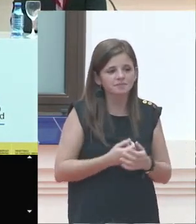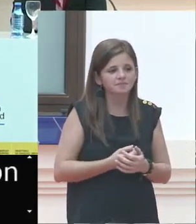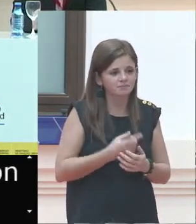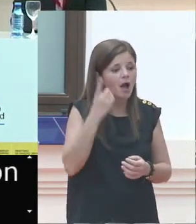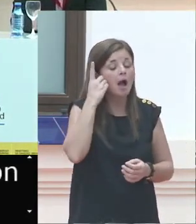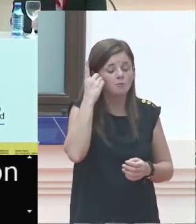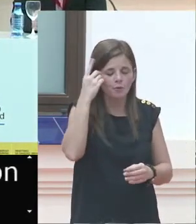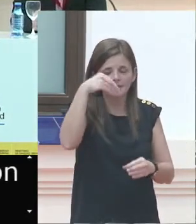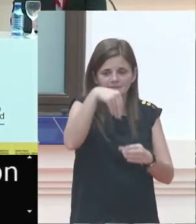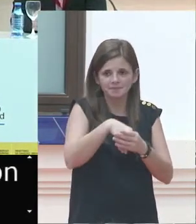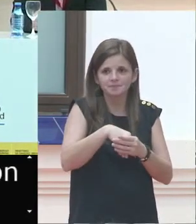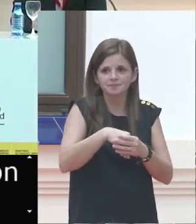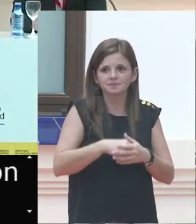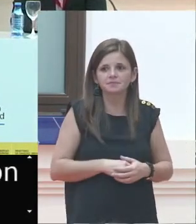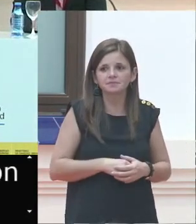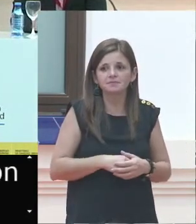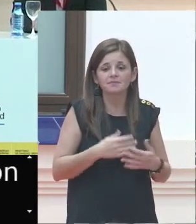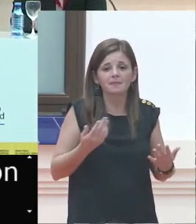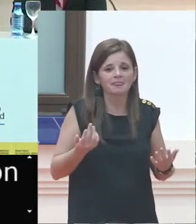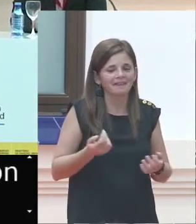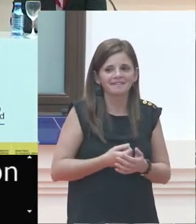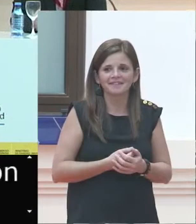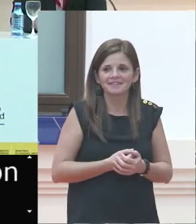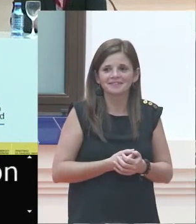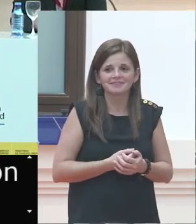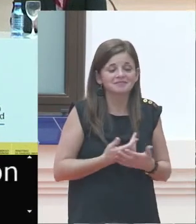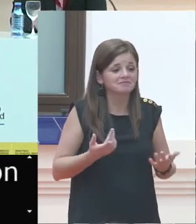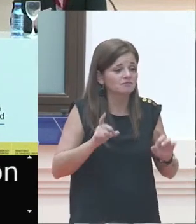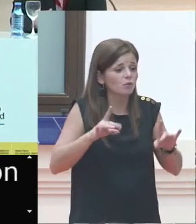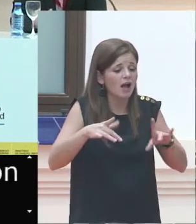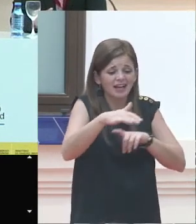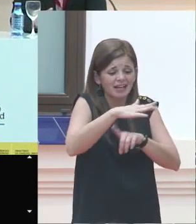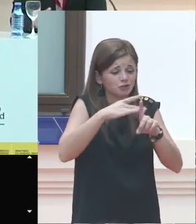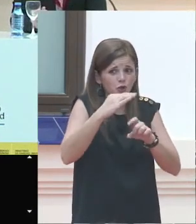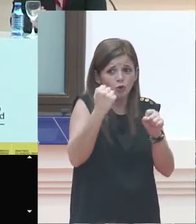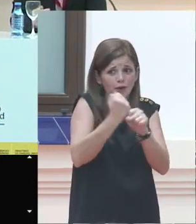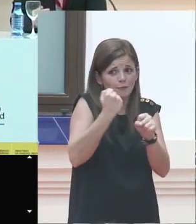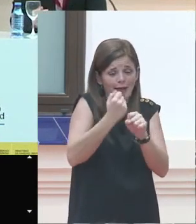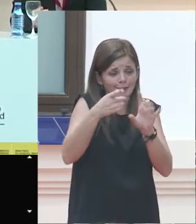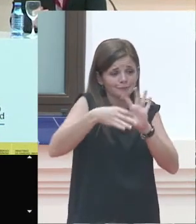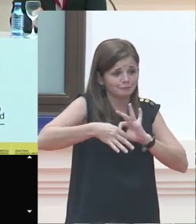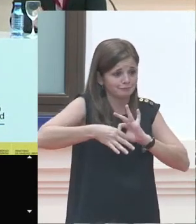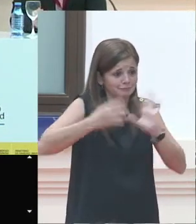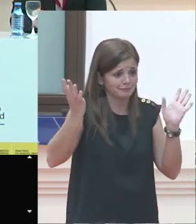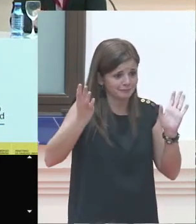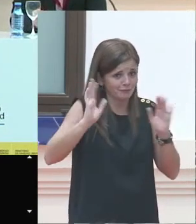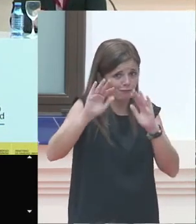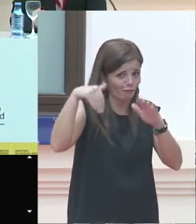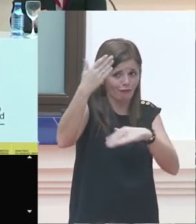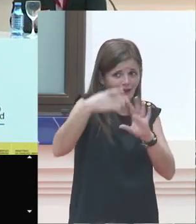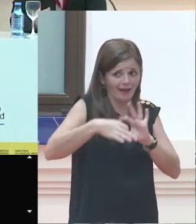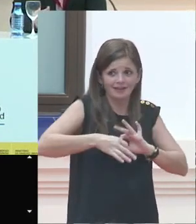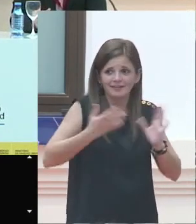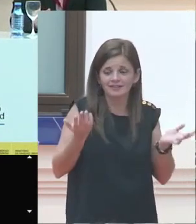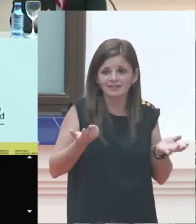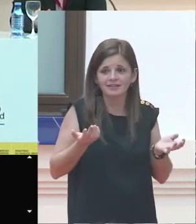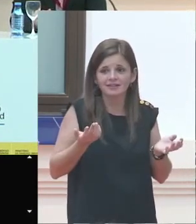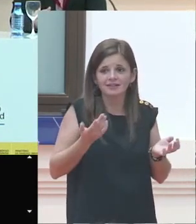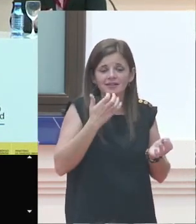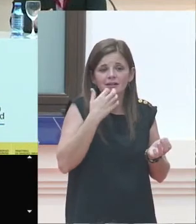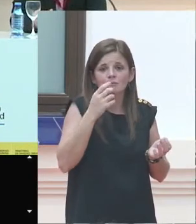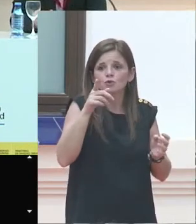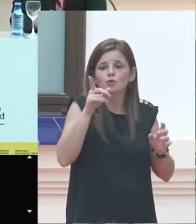de programas tipo Instagram o Flickr o cualquier herramienta con la que capturamos información vía foto en tu móvil, muchos